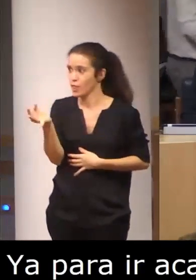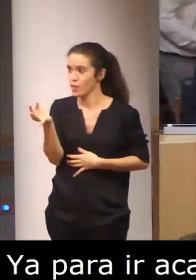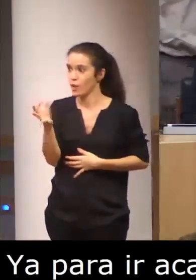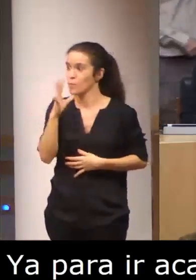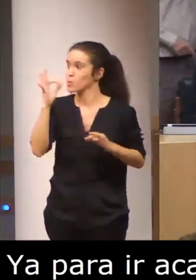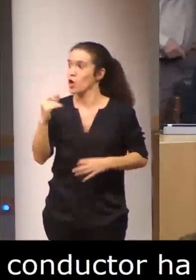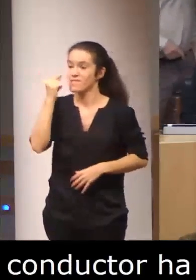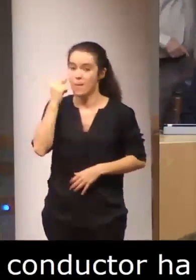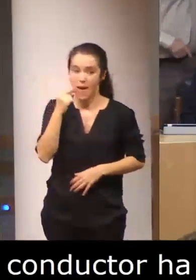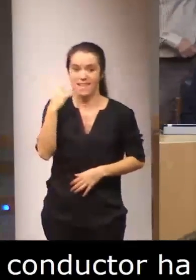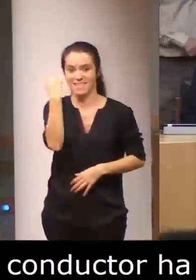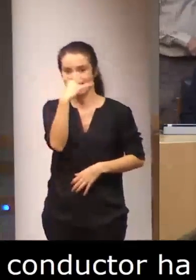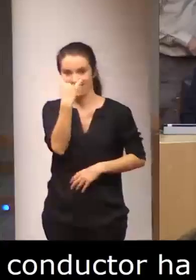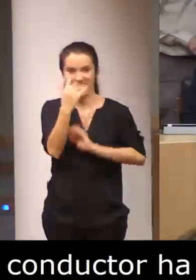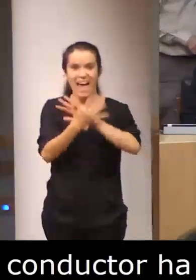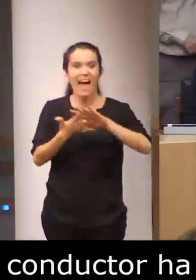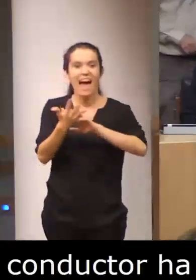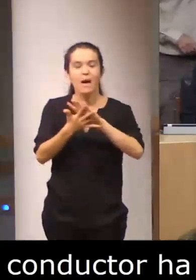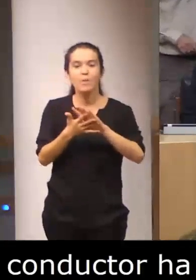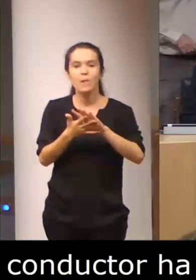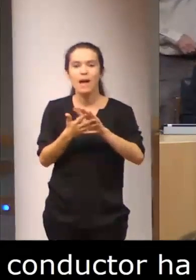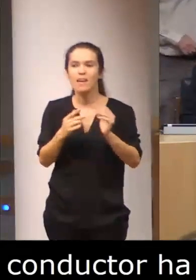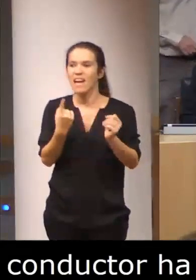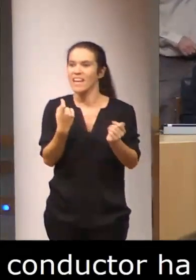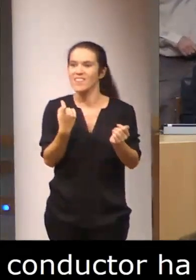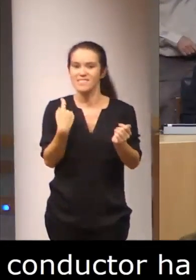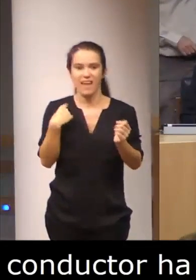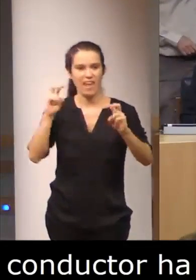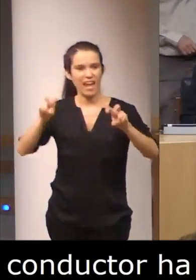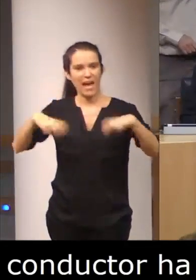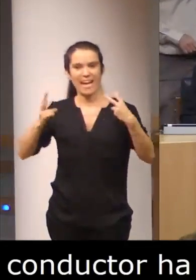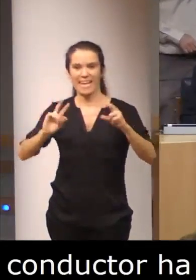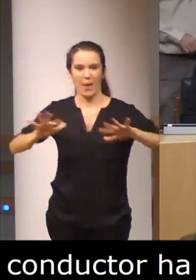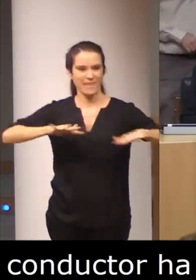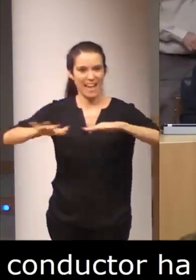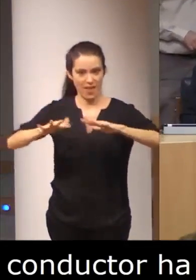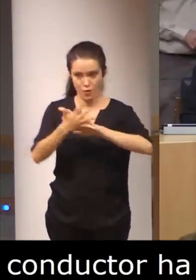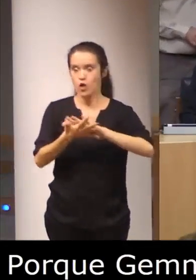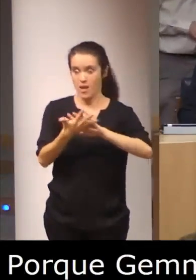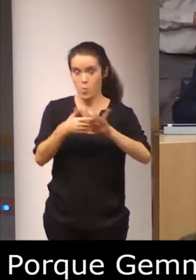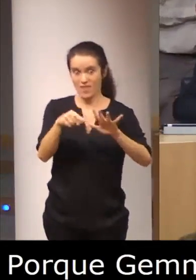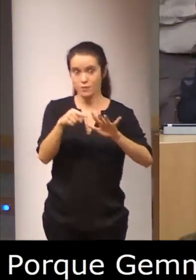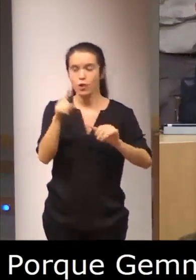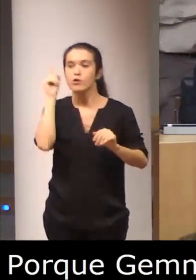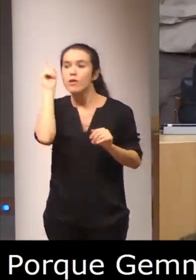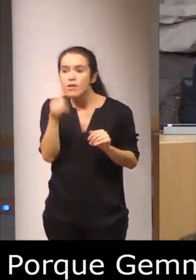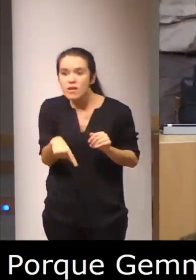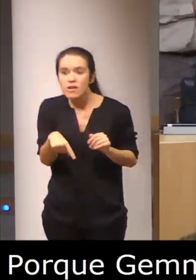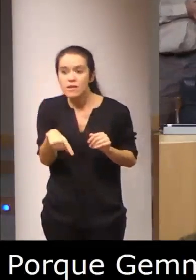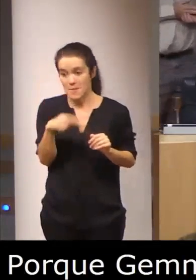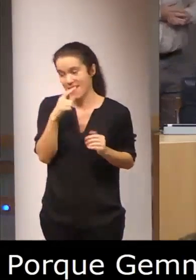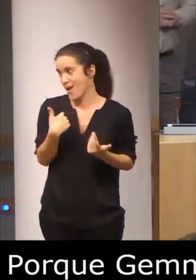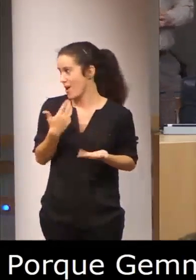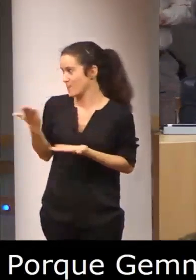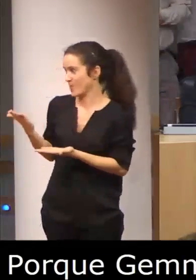Gemma y Cristina han introducido la necesidad de la revitalización de la lengua de signos y ahora vamos a